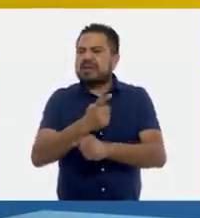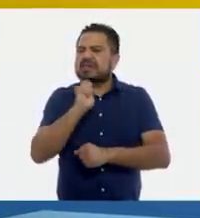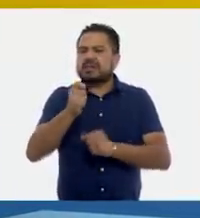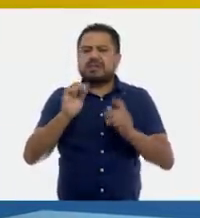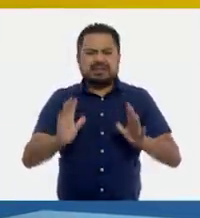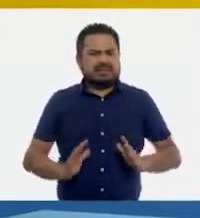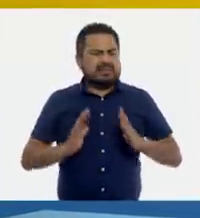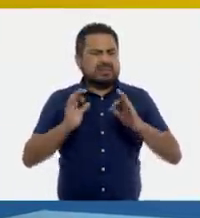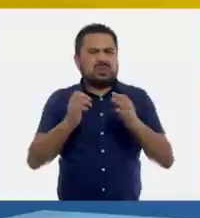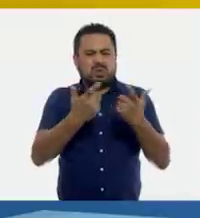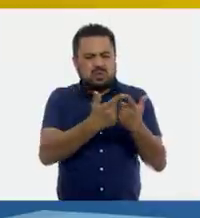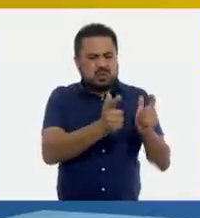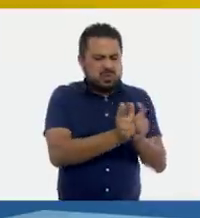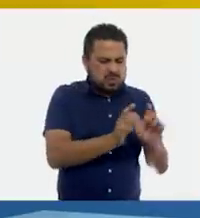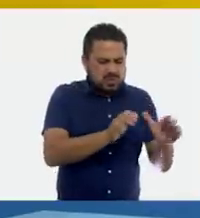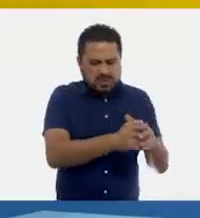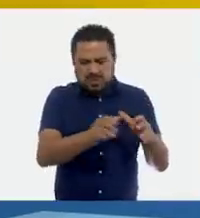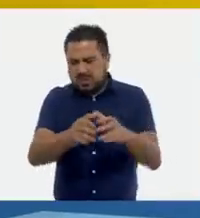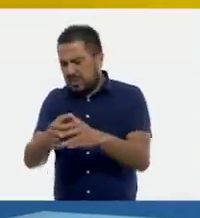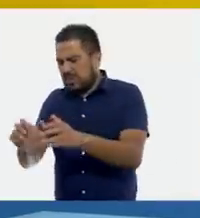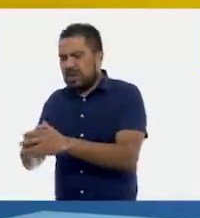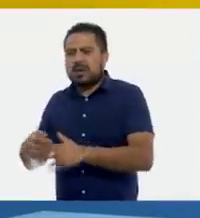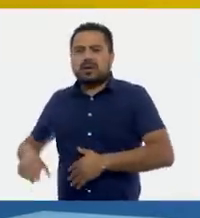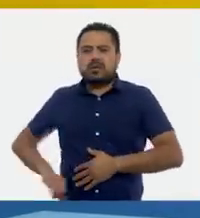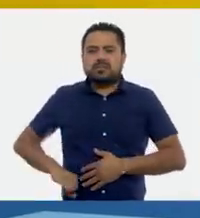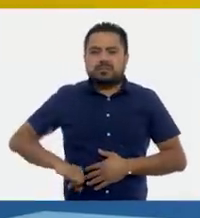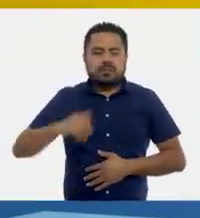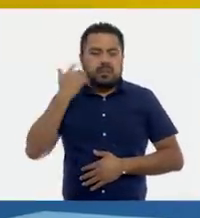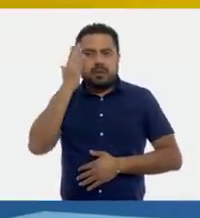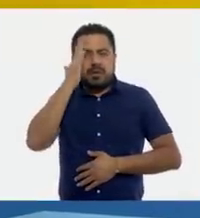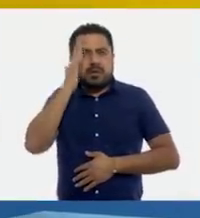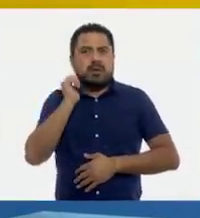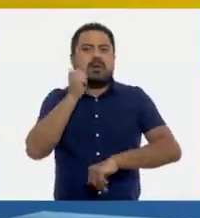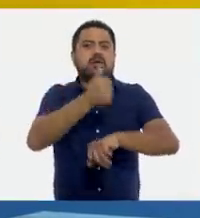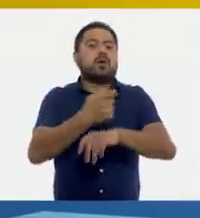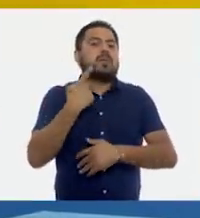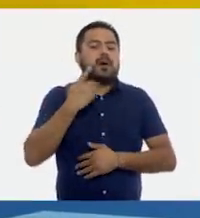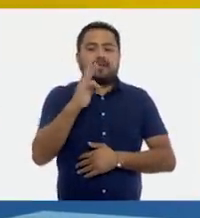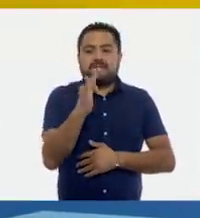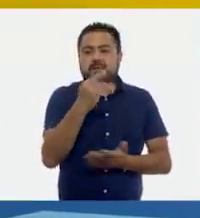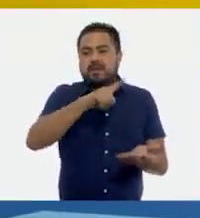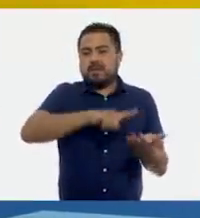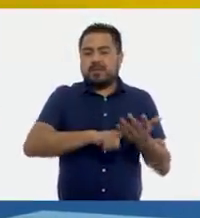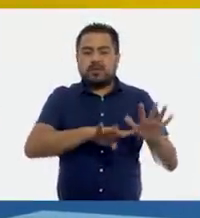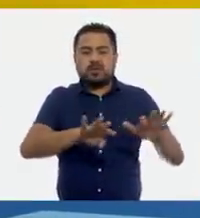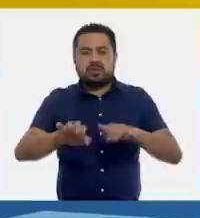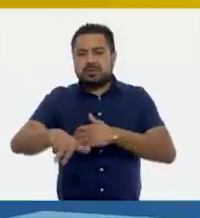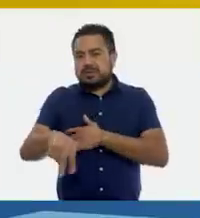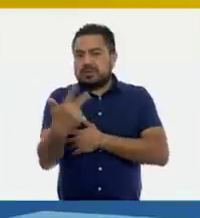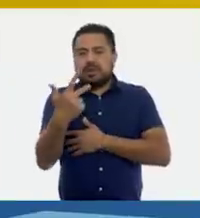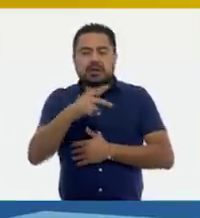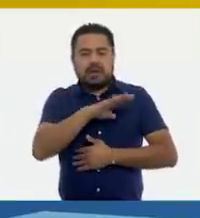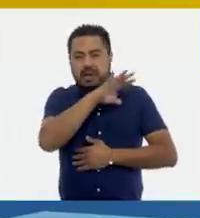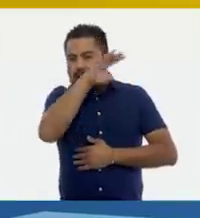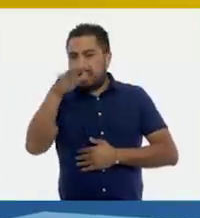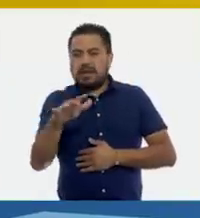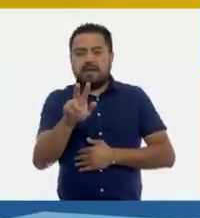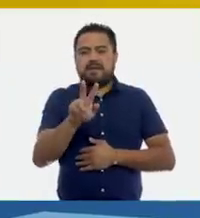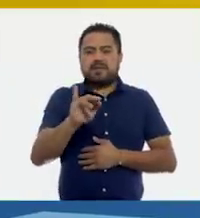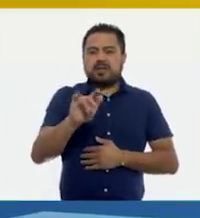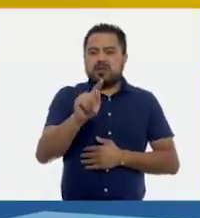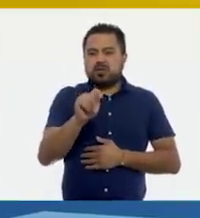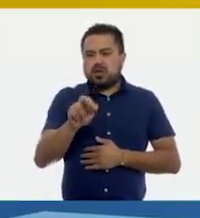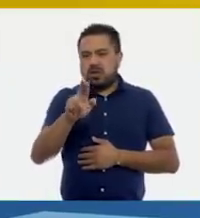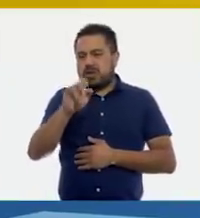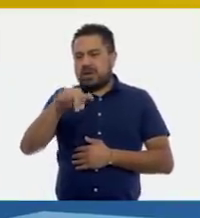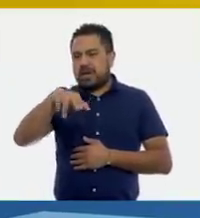surgieron varios grupos armados con intereses políticos diferentes. En febrero de 1913, el general Victoriano